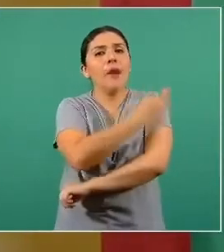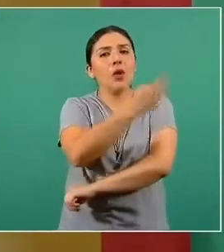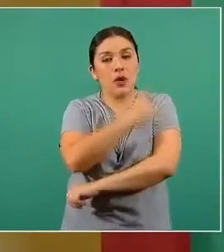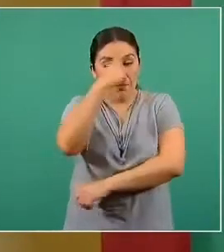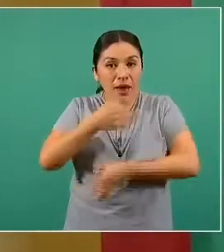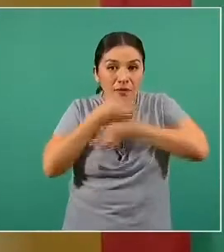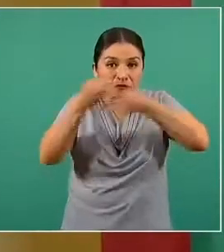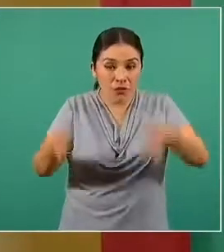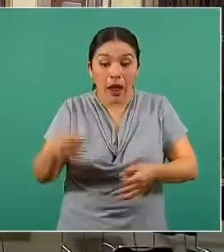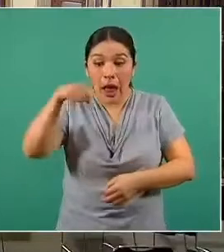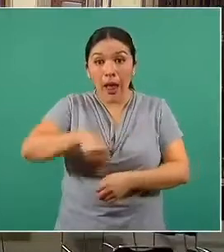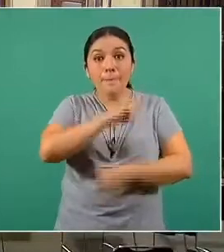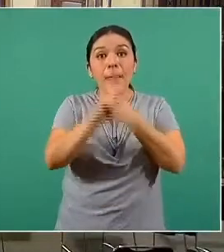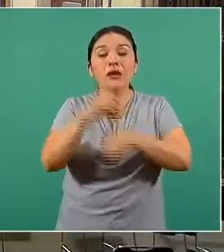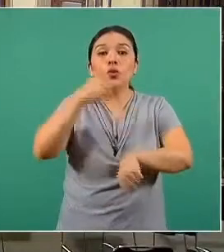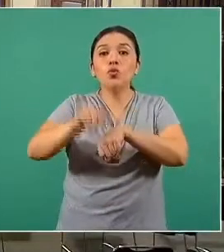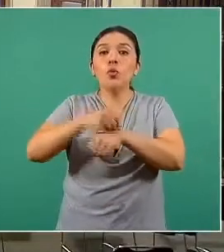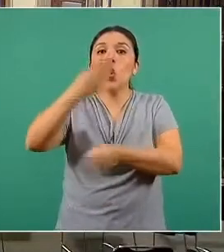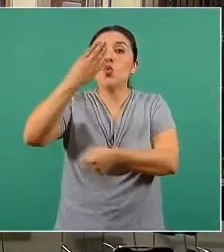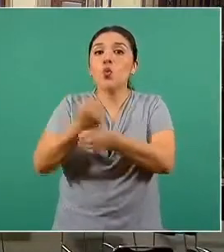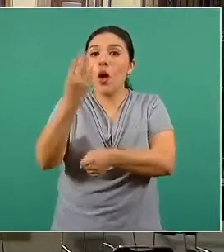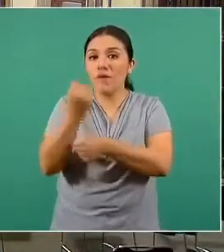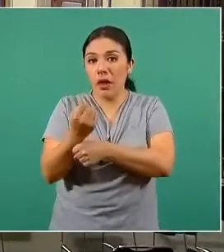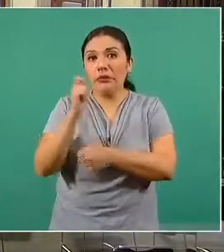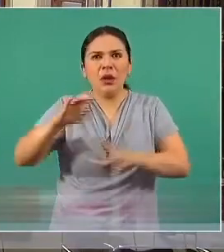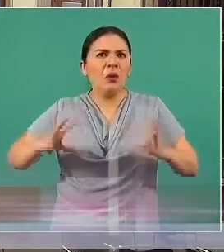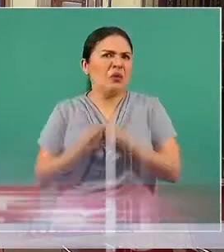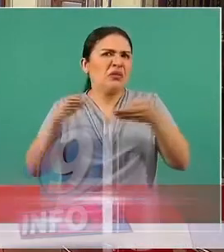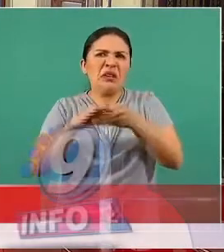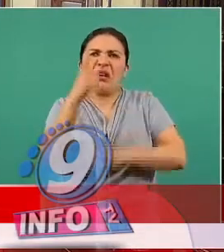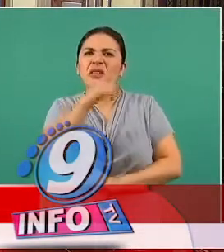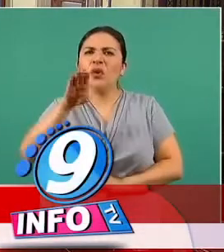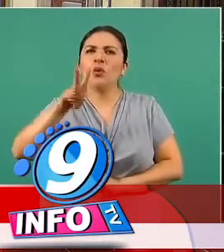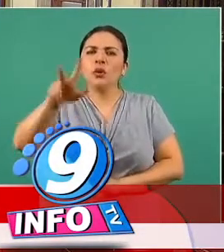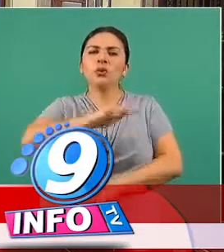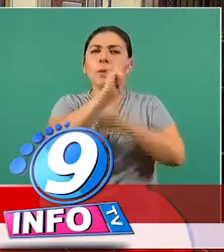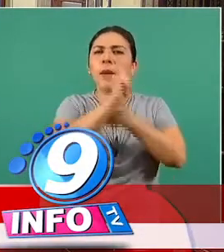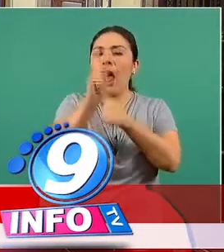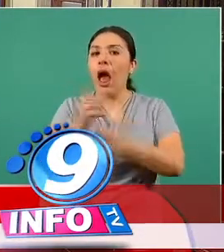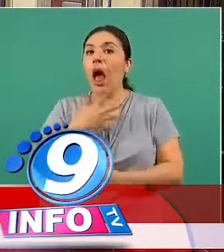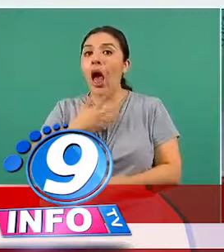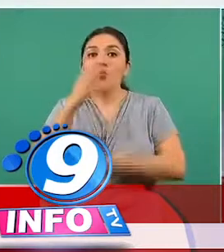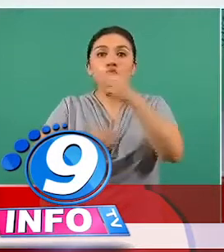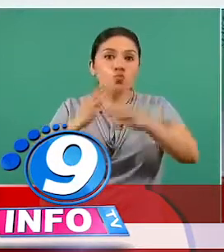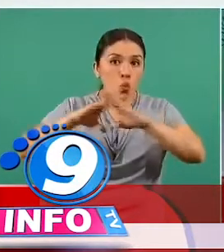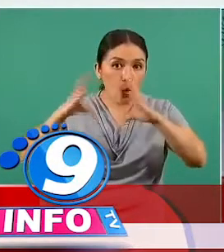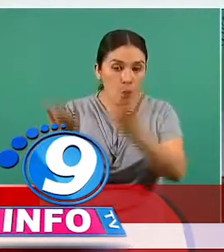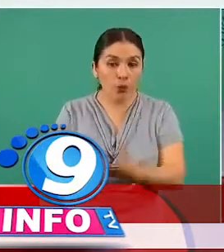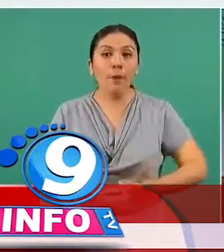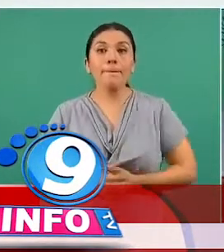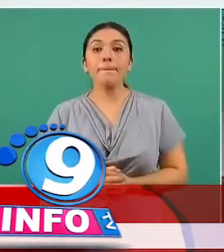de vacunas, el 9 de casi 198 países que existen en el mundo, países o estados